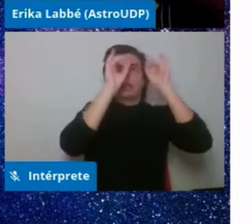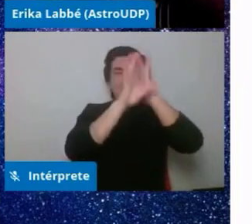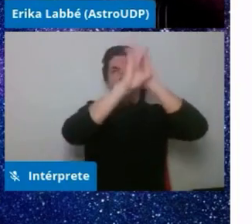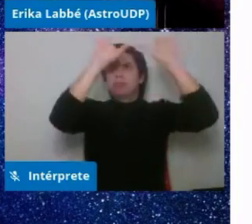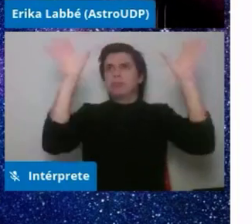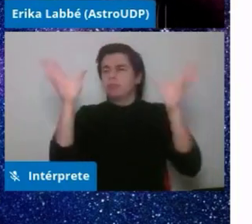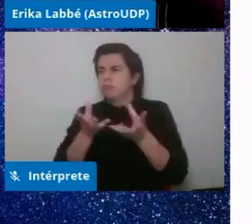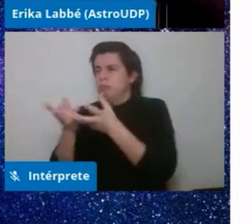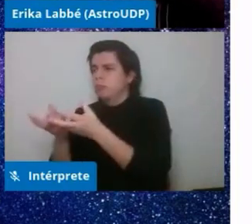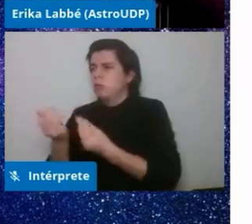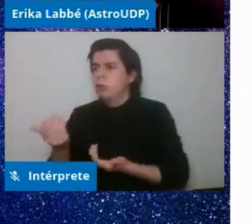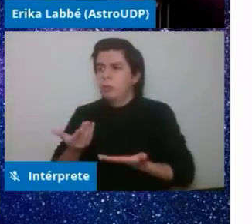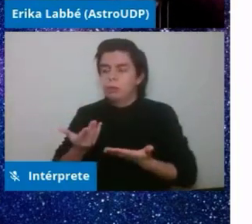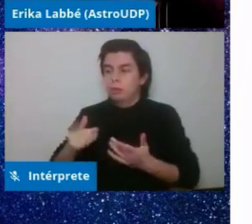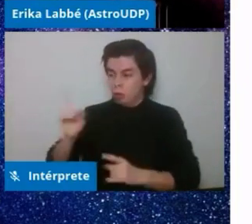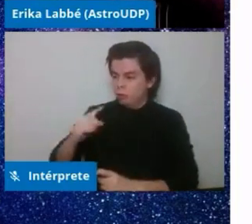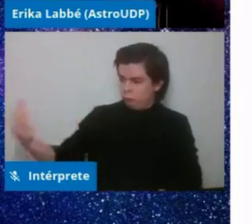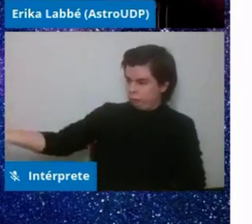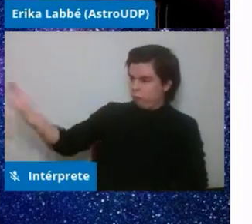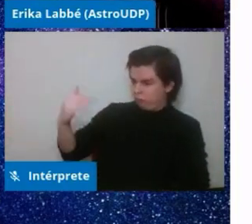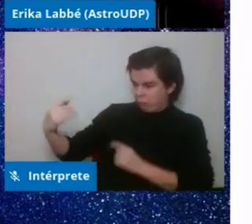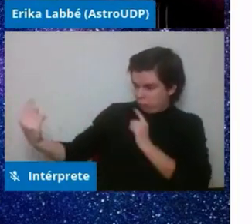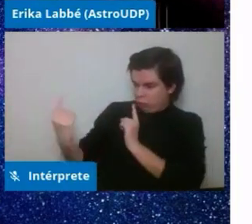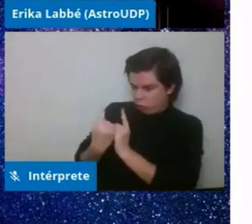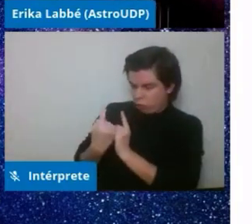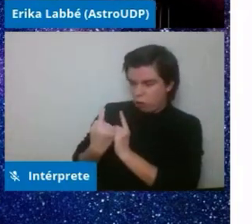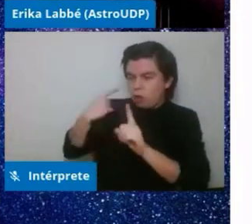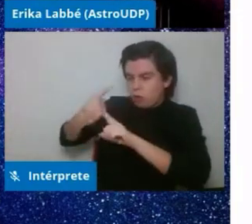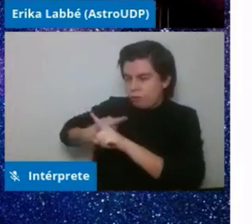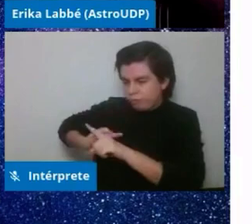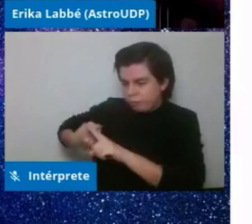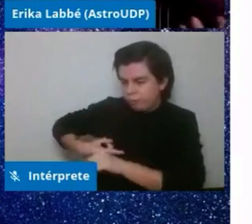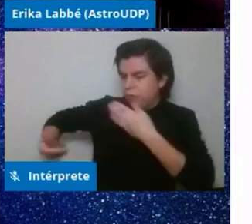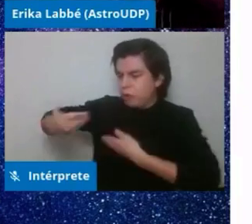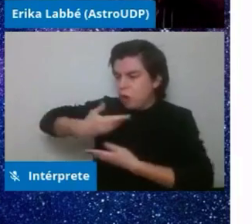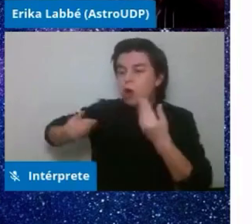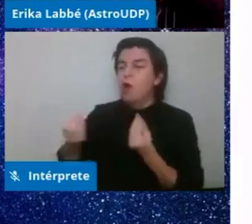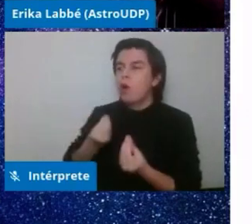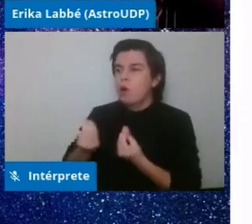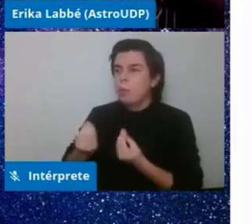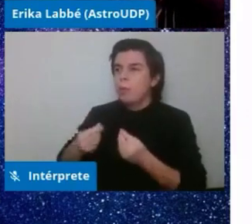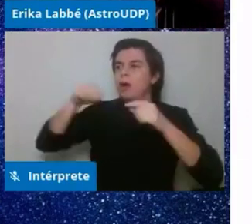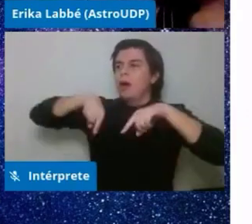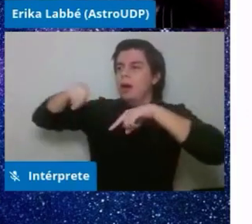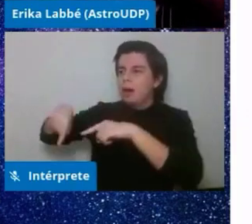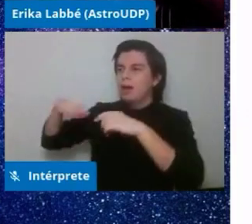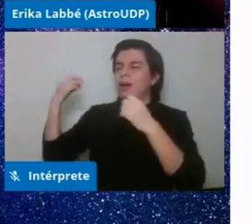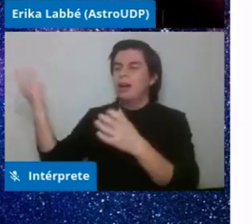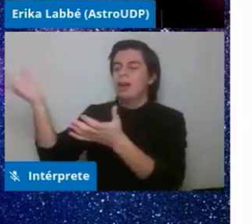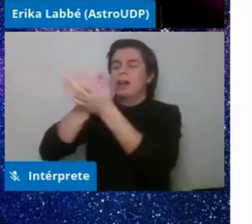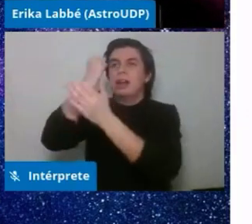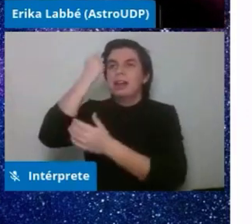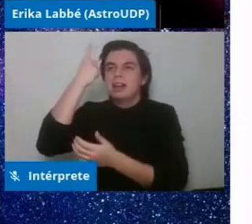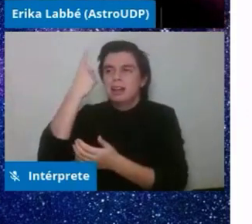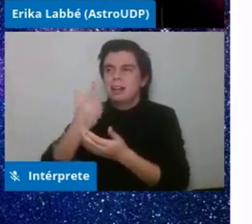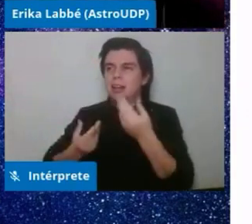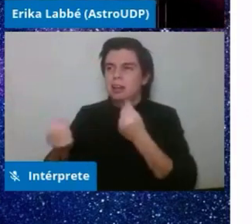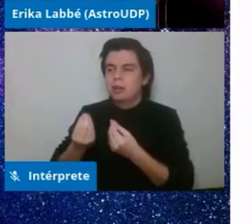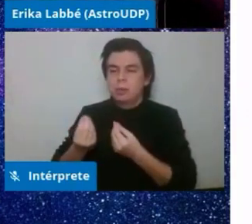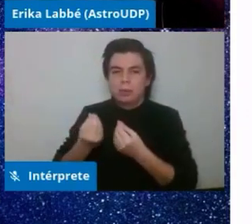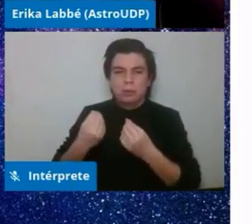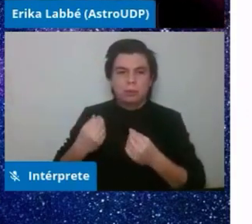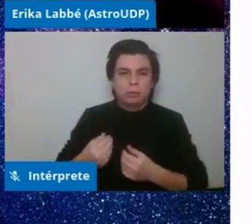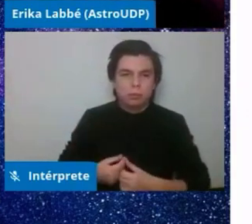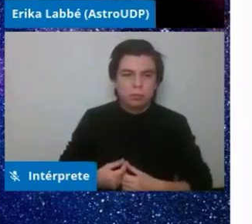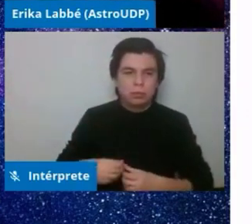dos creemos una manera en que esa persona pueda entender bien lo que yo le estoy tratando de transmitir. Y